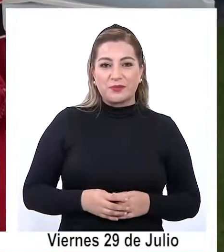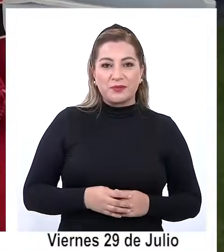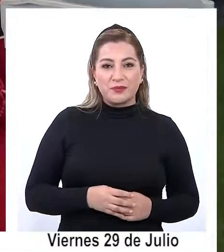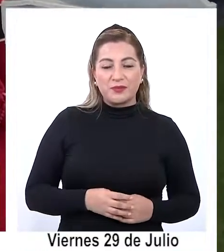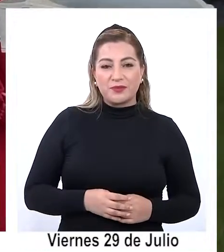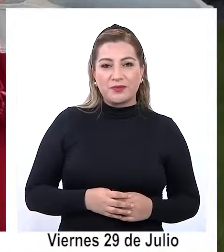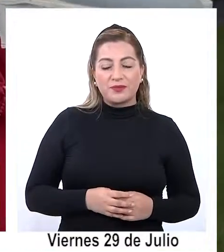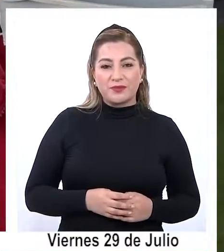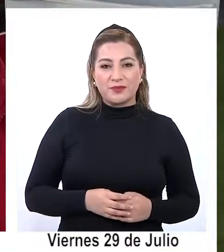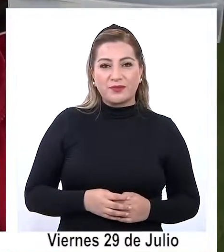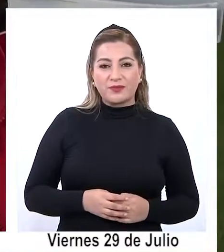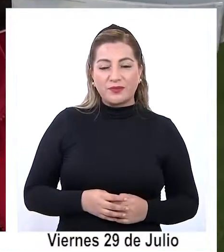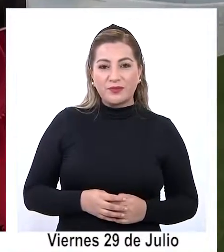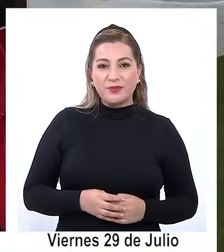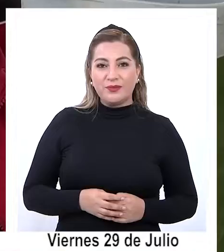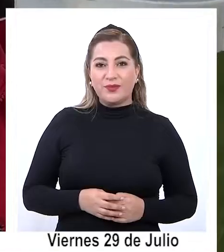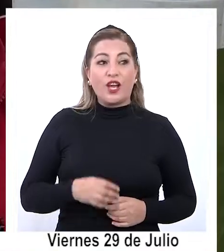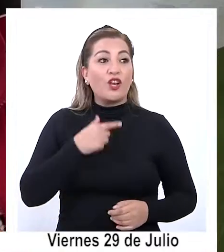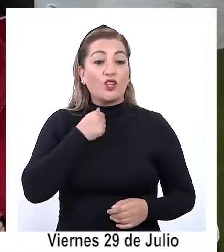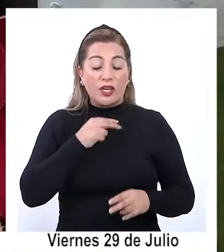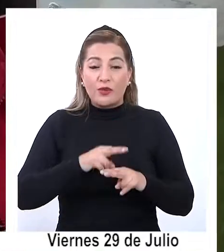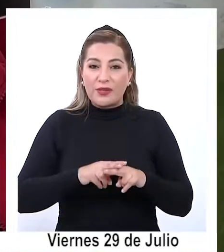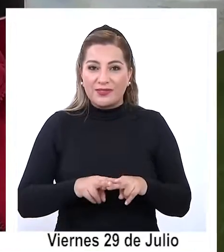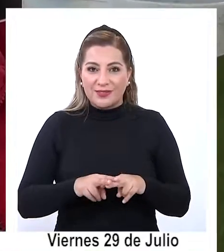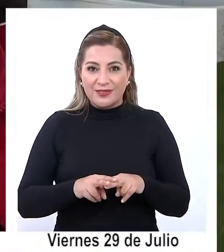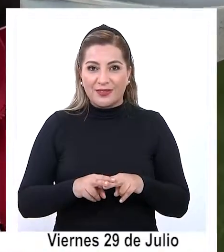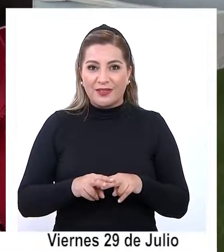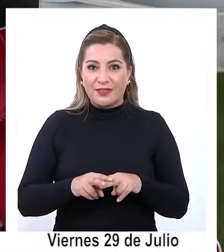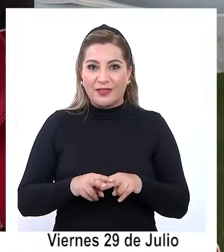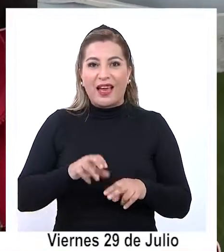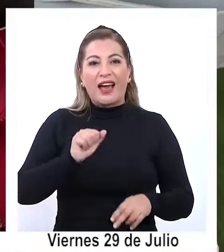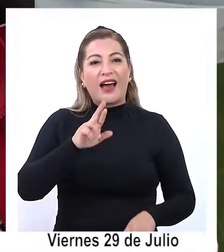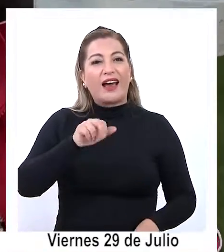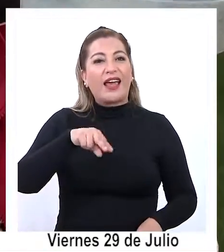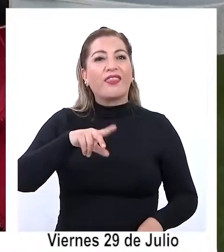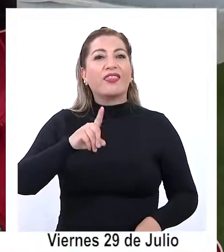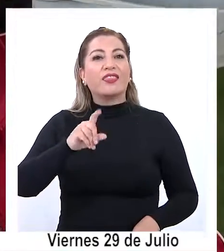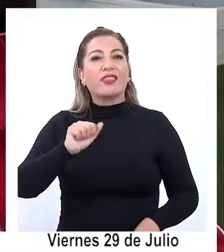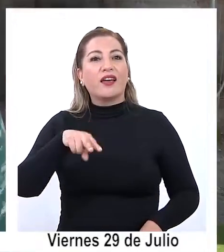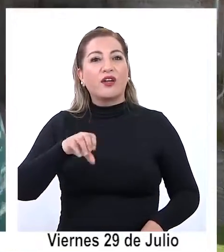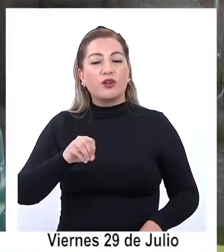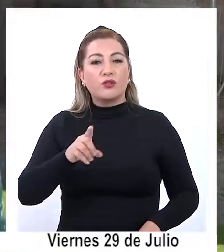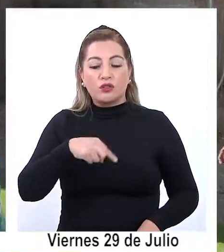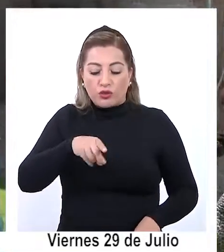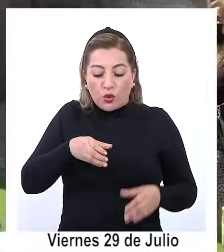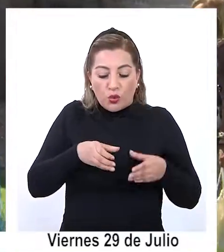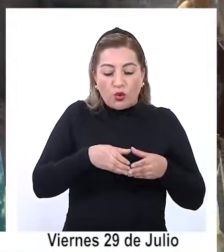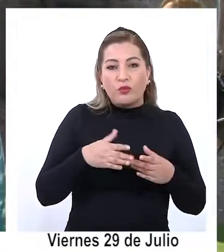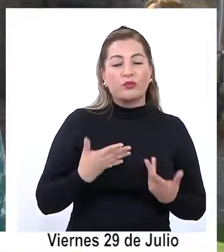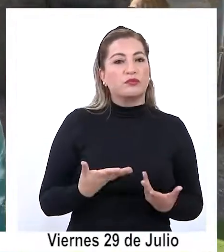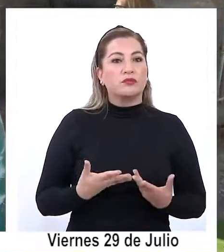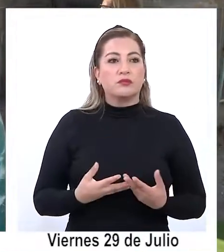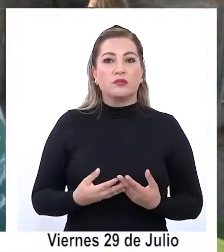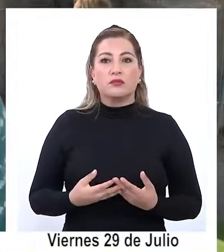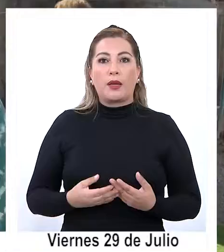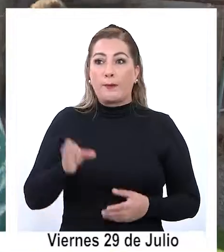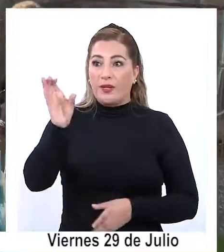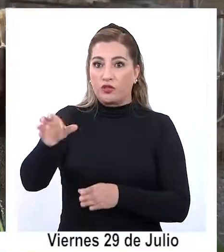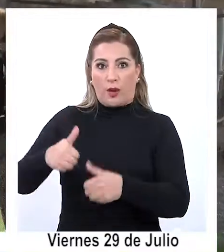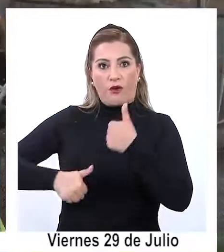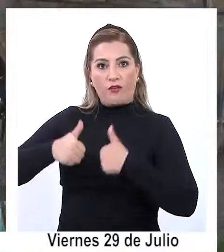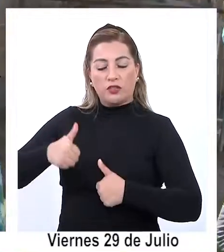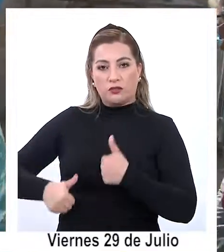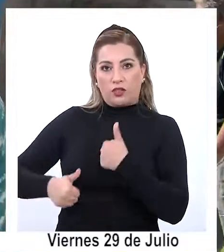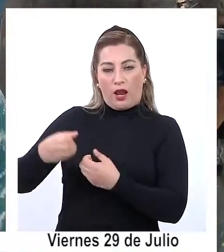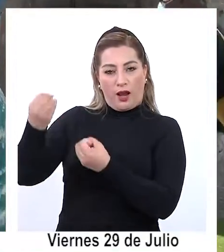lo quiero llevar a cabo, el arándalo, que hoy somos un grupo. Han sido bastante buenas y profesionales,